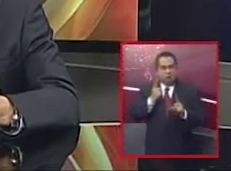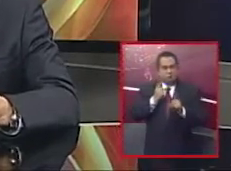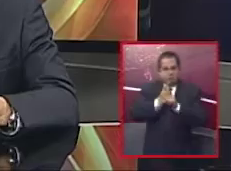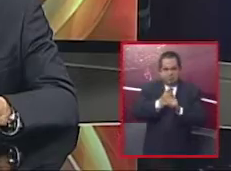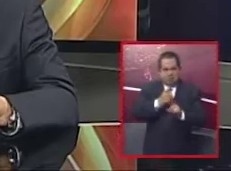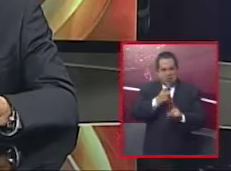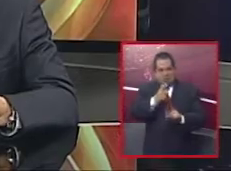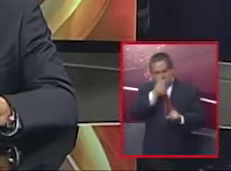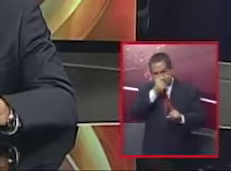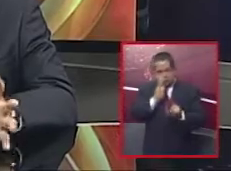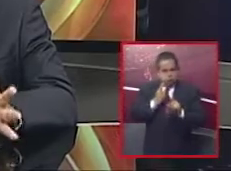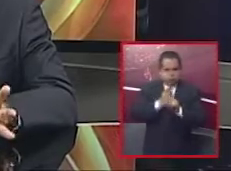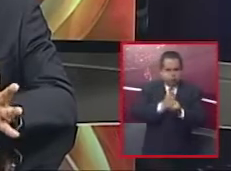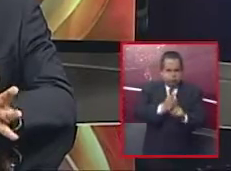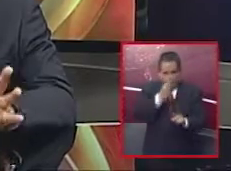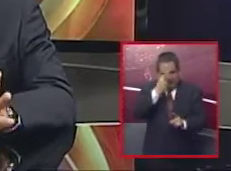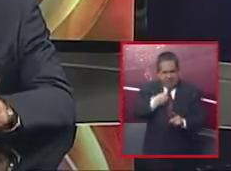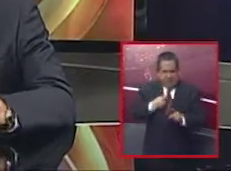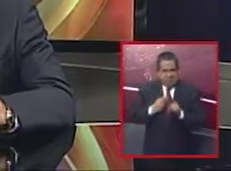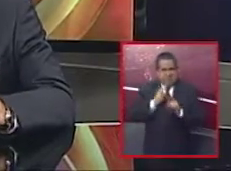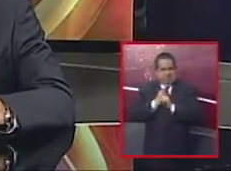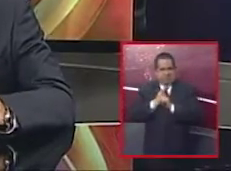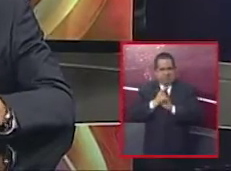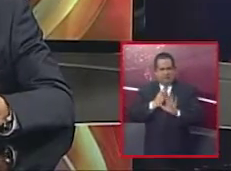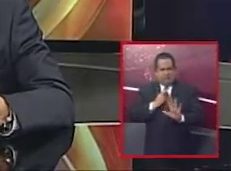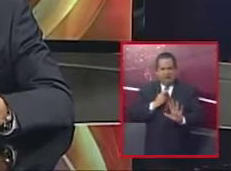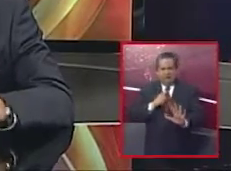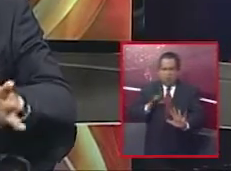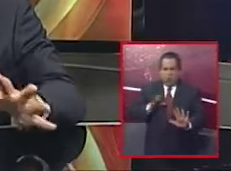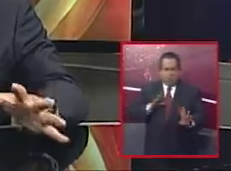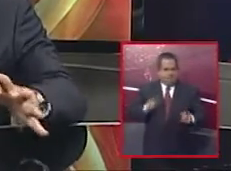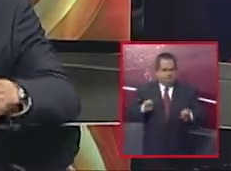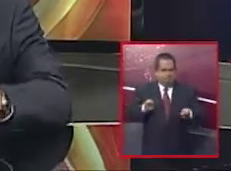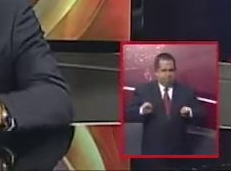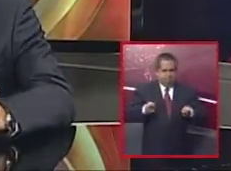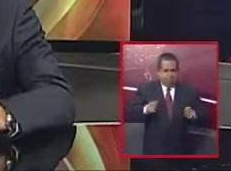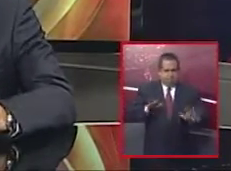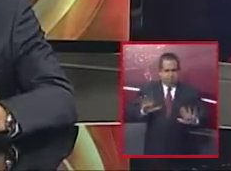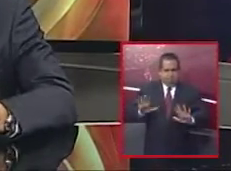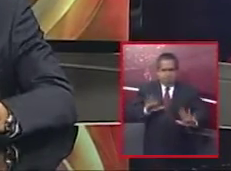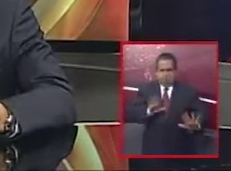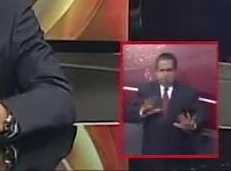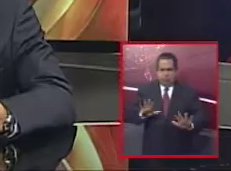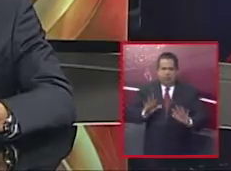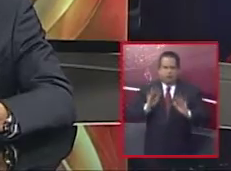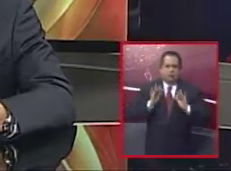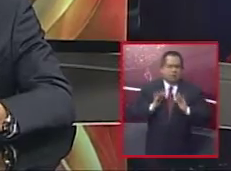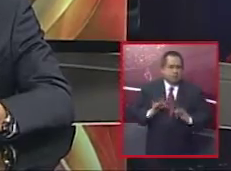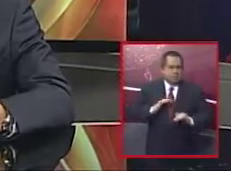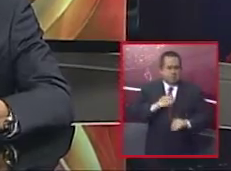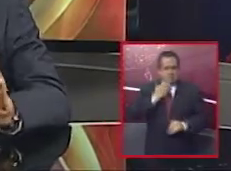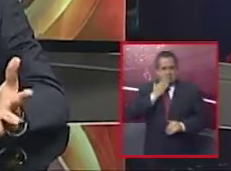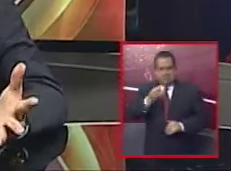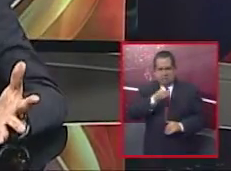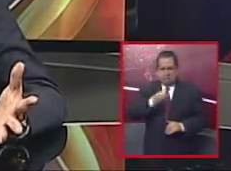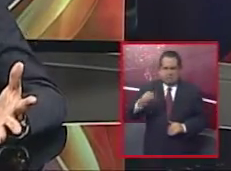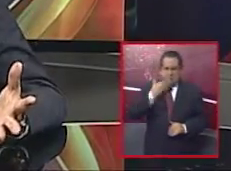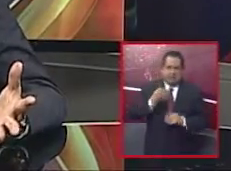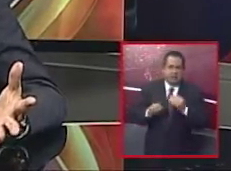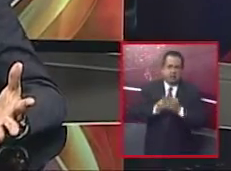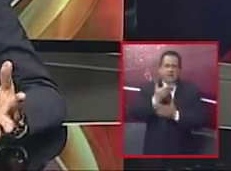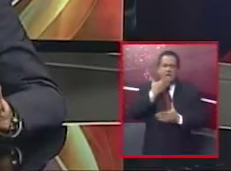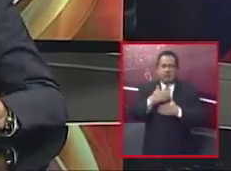agresión física hacia un servidor, pero afortunadamente tuvimos la capacidad de manejar bien las cosas, y finalmente